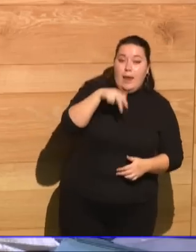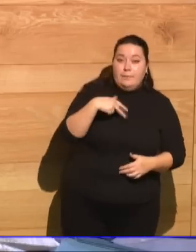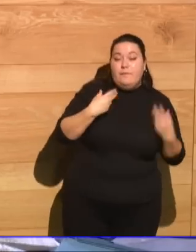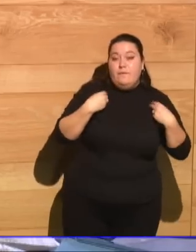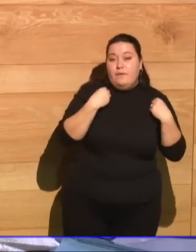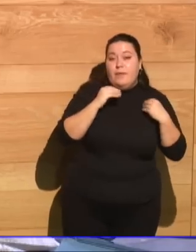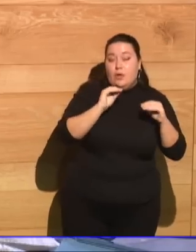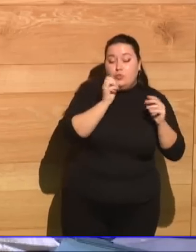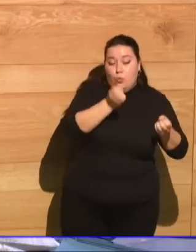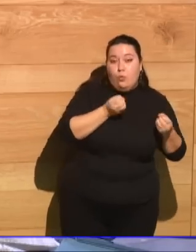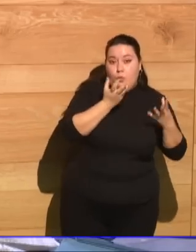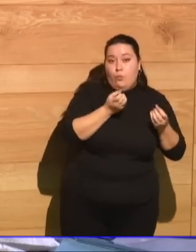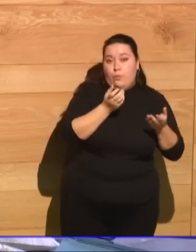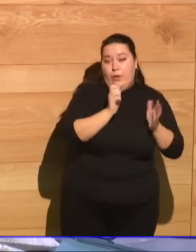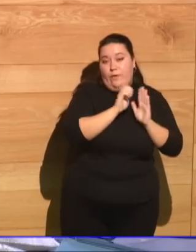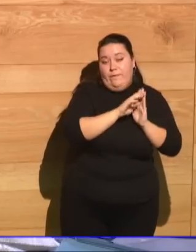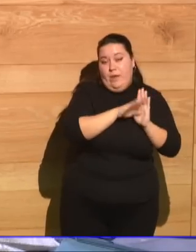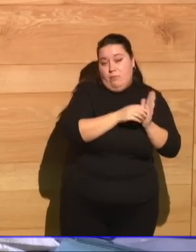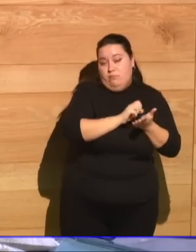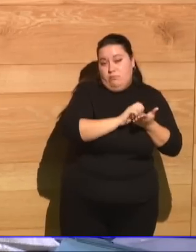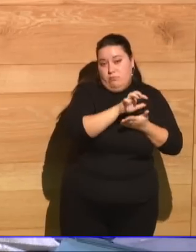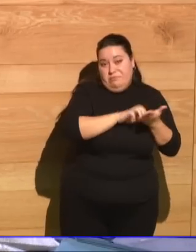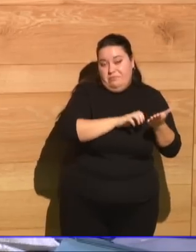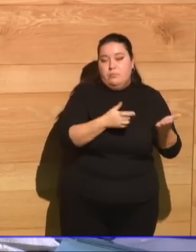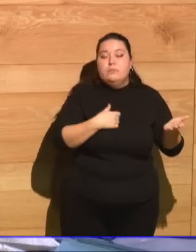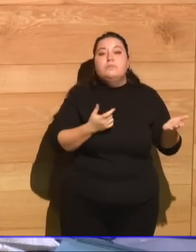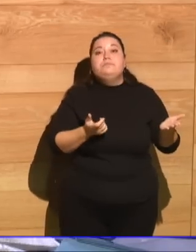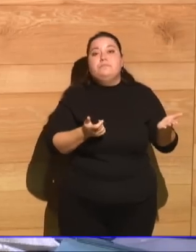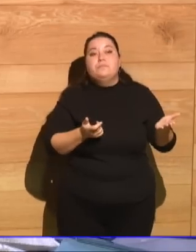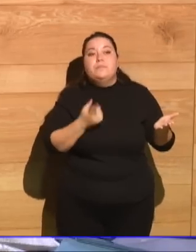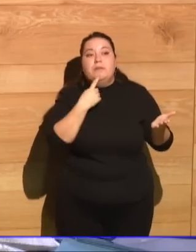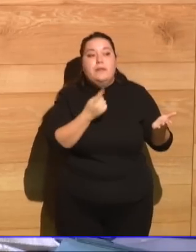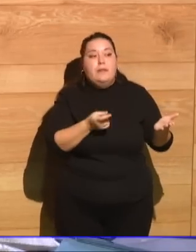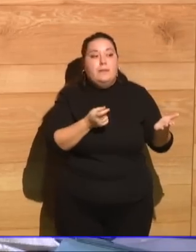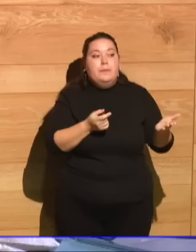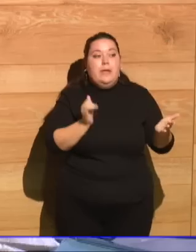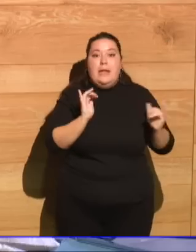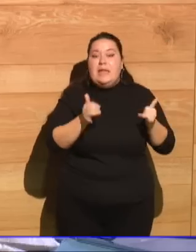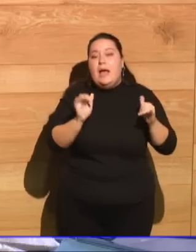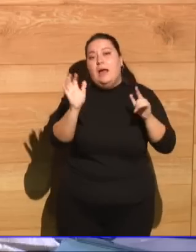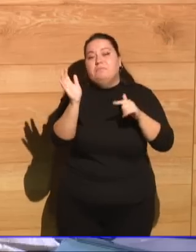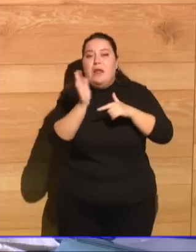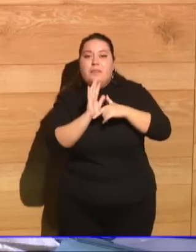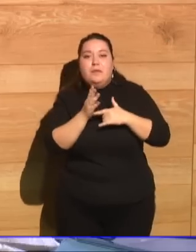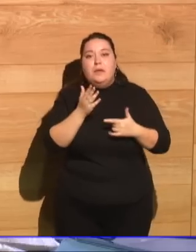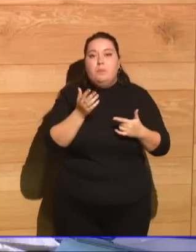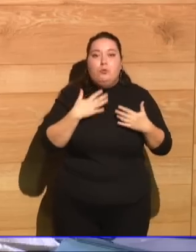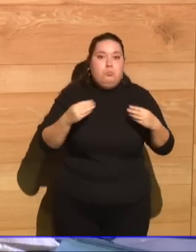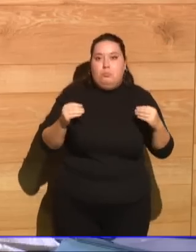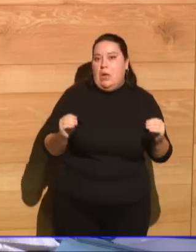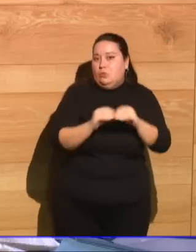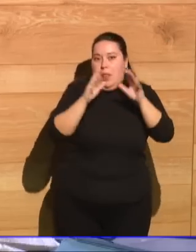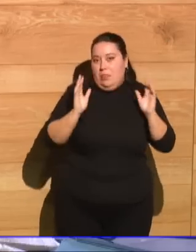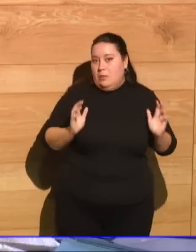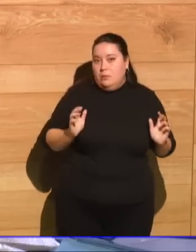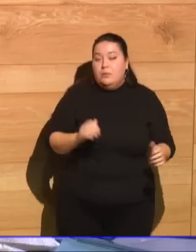queja mucho de que él cuando llega al cine, que lo hace además casi por casualidad y a través de otros caminos de los que ahora